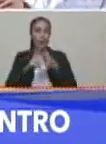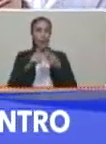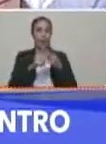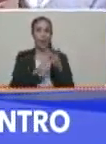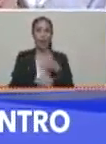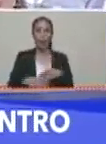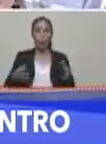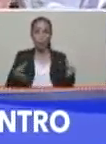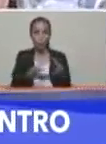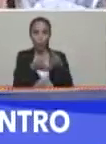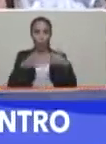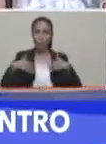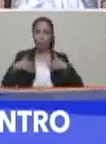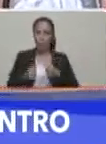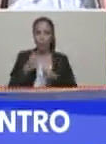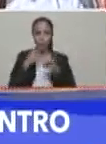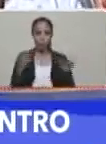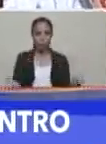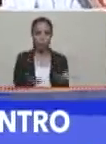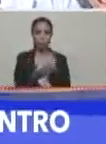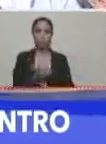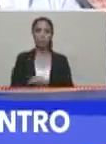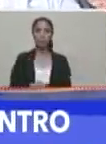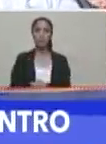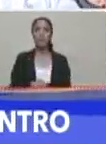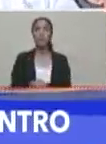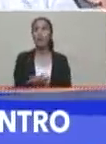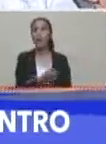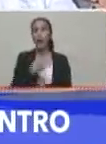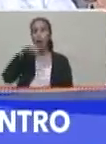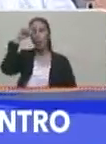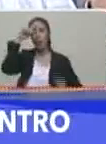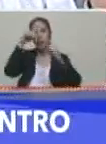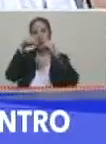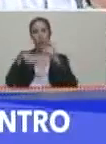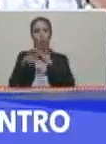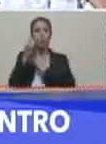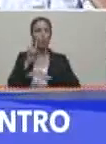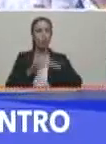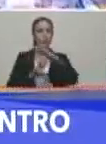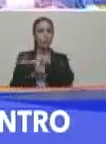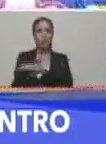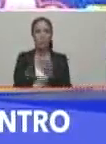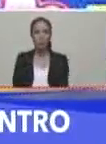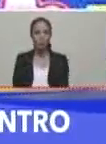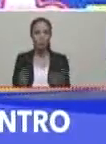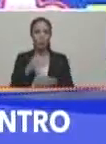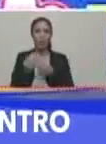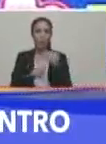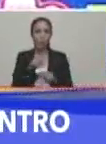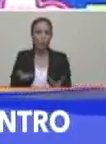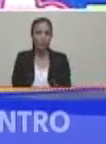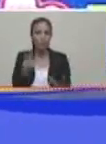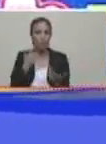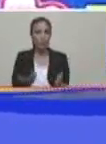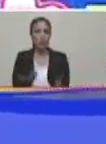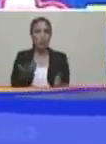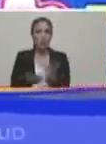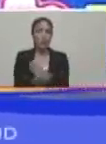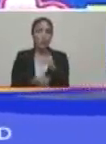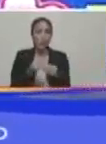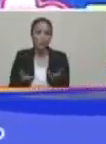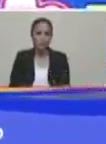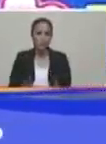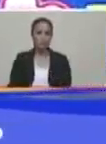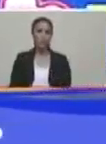comités de salud y los promotores de salud. Presidente, ¿hacia dónde vamos? Preguntaba usted hace un rato con Barrio Adentro. ¿Qué es lo nuevo de Barrio Adentro? Barrio Adentro,